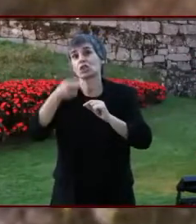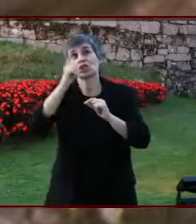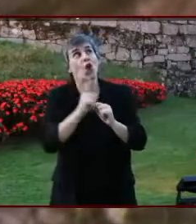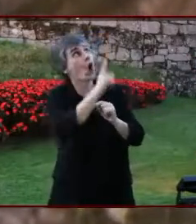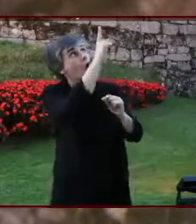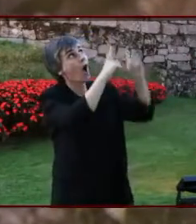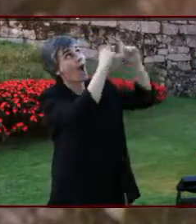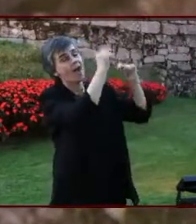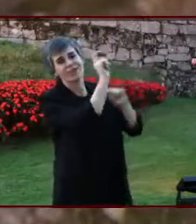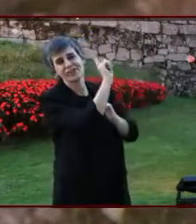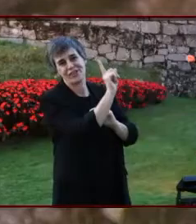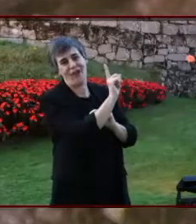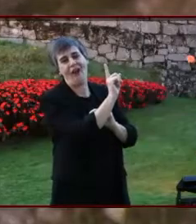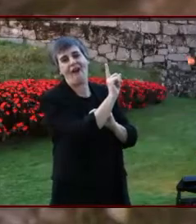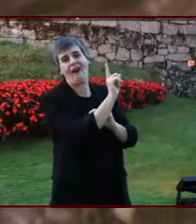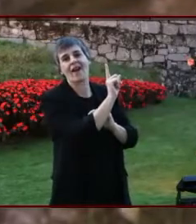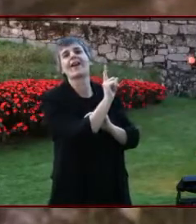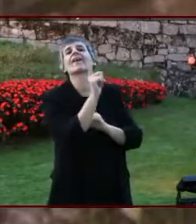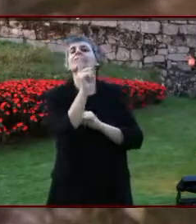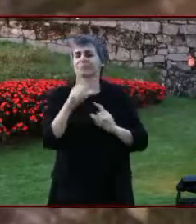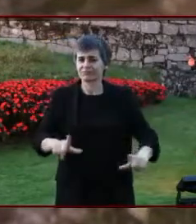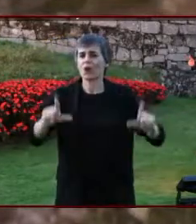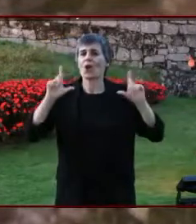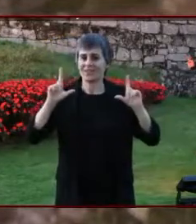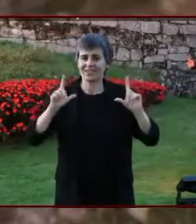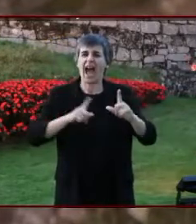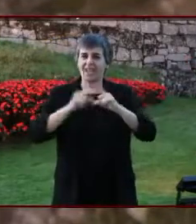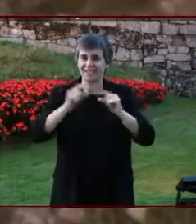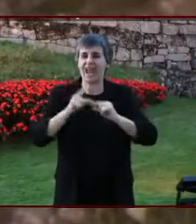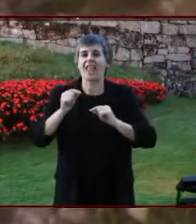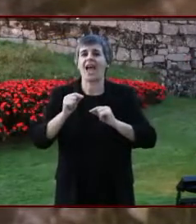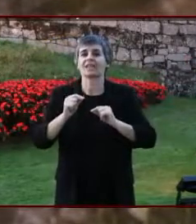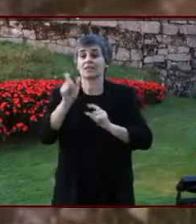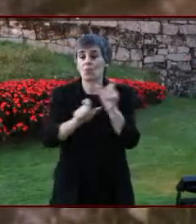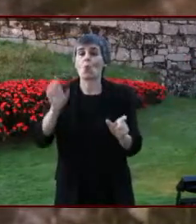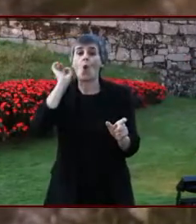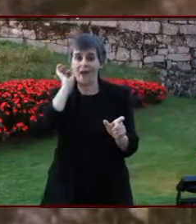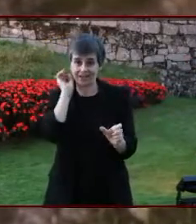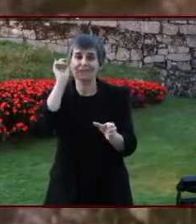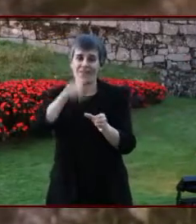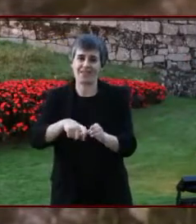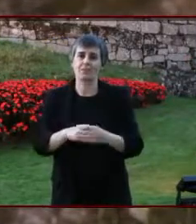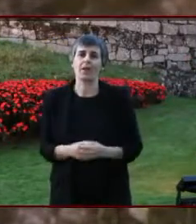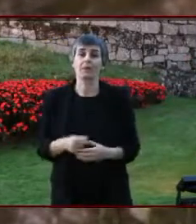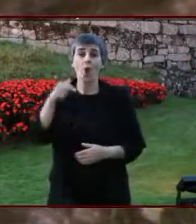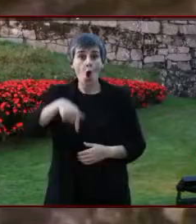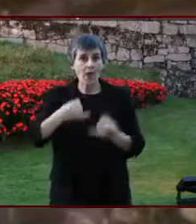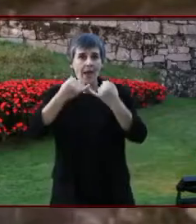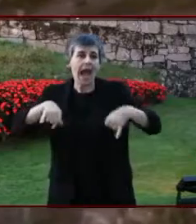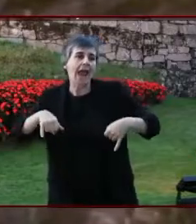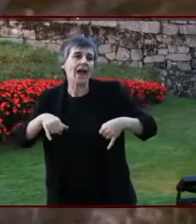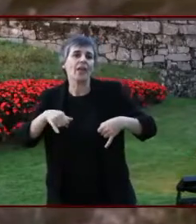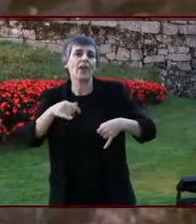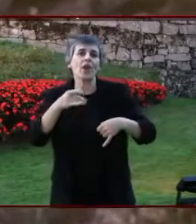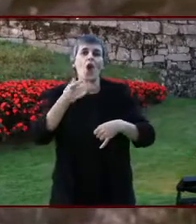castelo de Souto Maior, sino que van a ser as rapazas participantes. Osé unha gala non de ouro e de diamante, porque aquí imos a